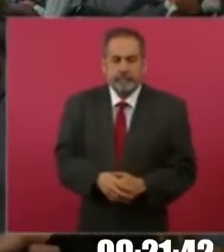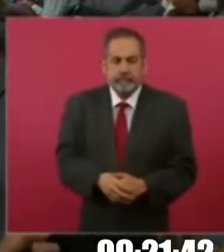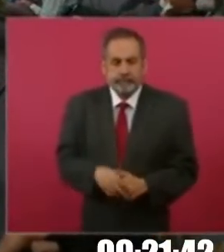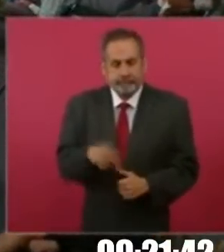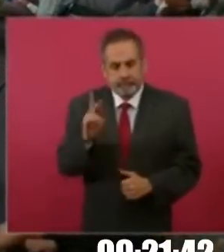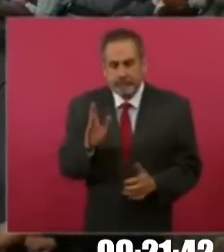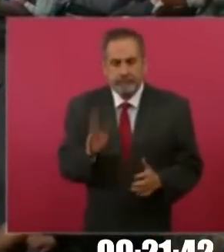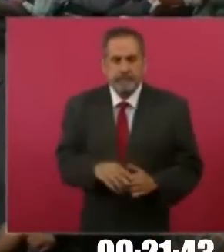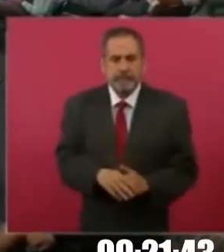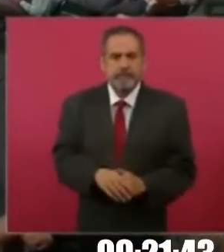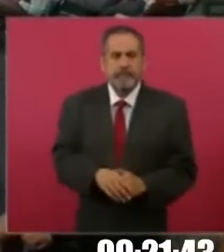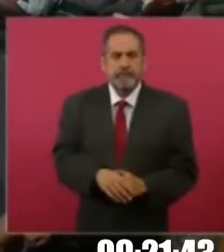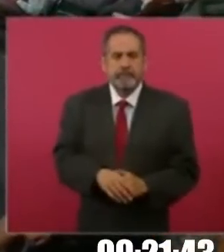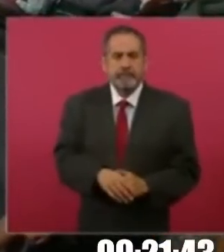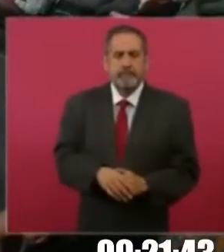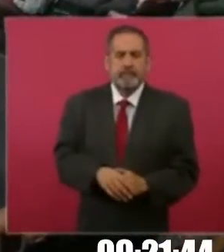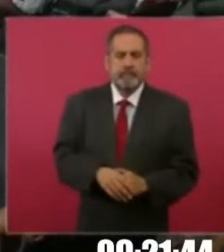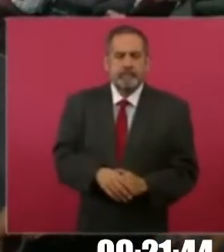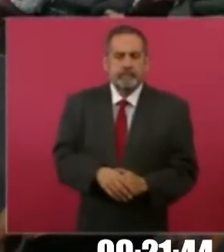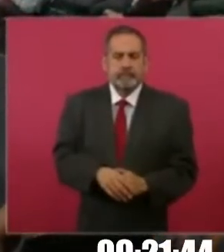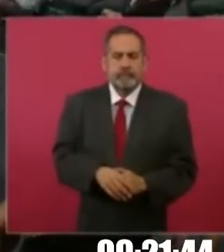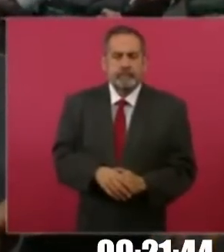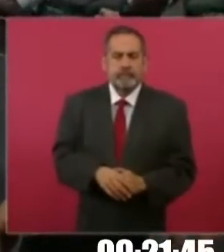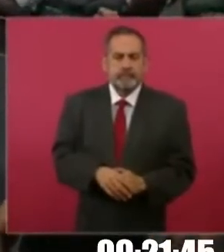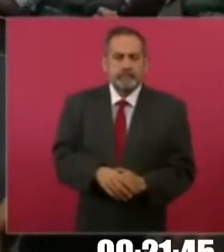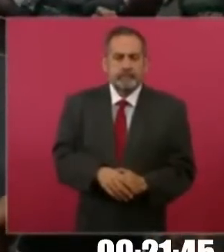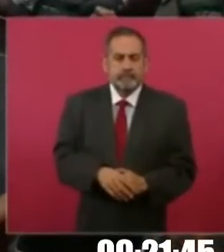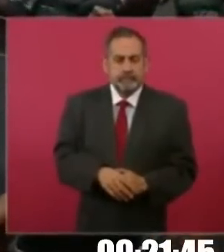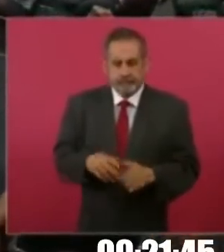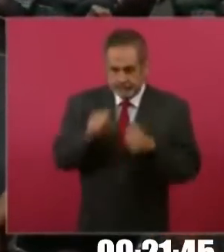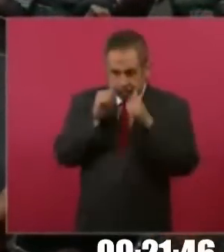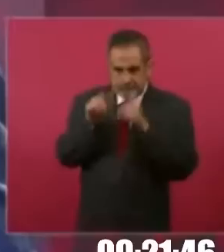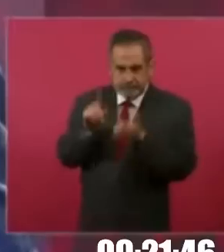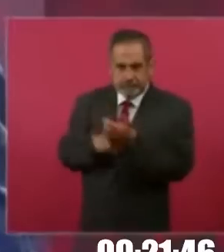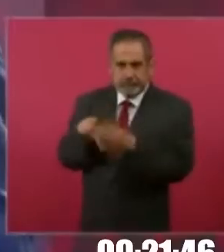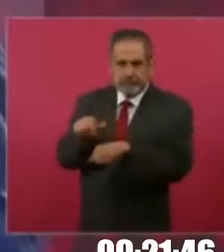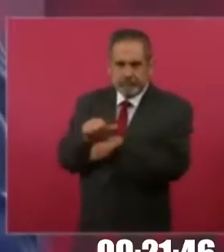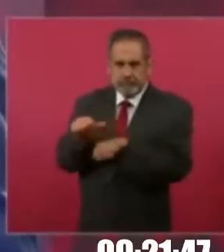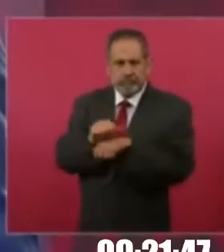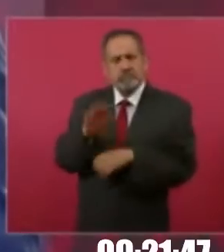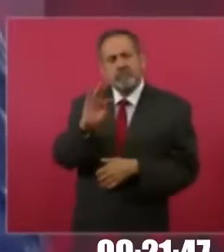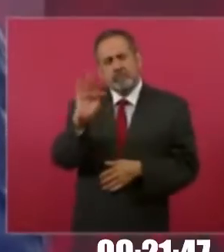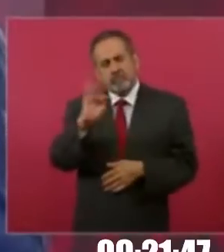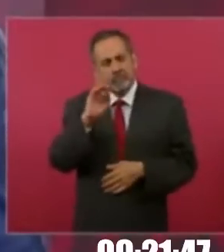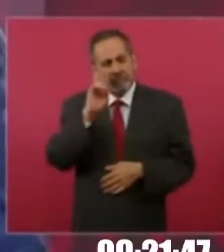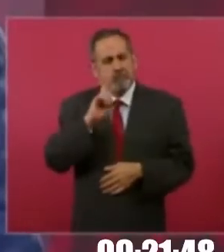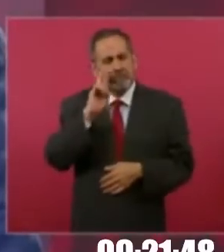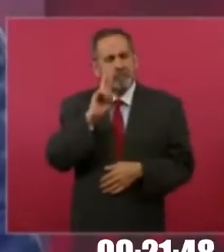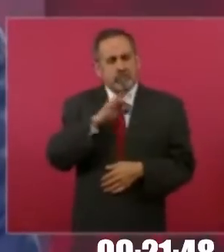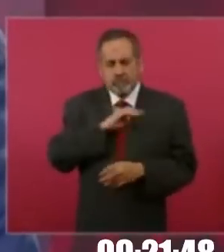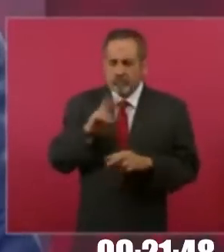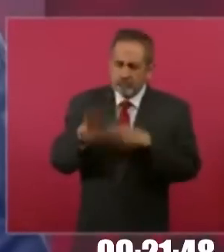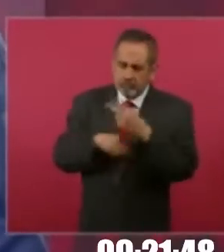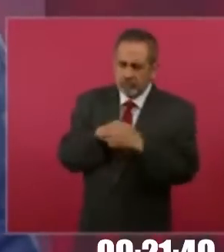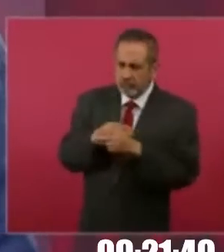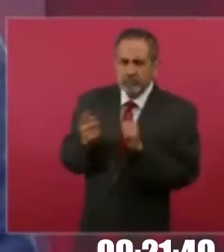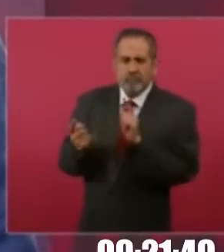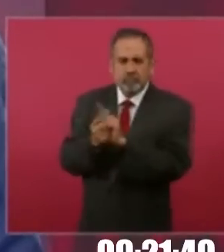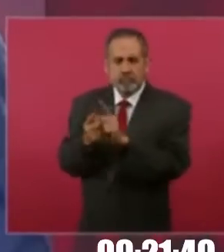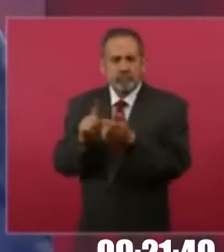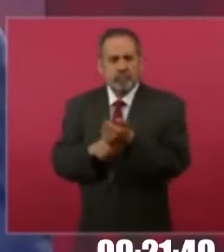pero pues es básico el atender el asunto de Argentina Entonces sí puedo voy a pasar a ver